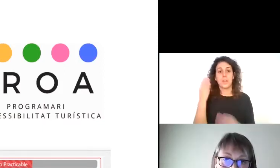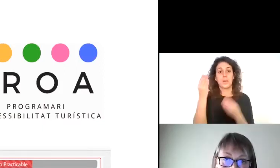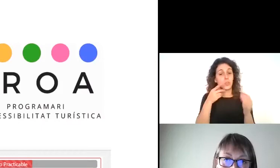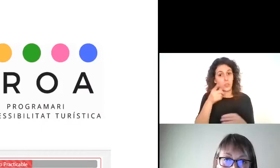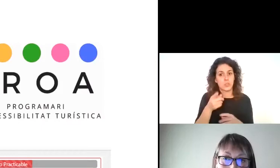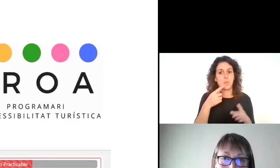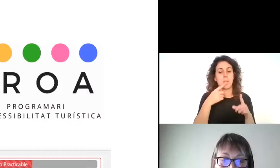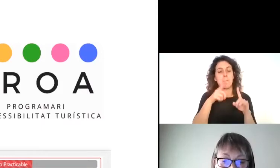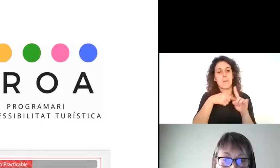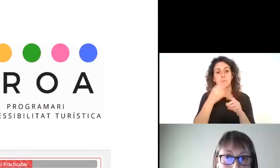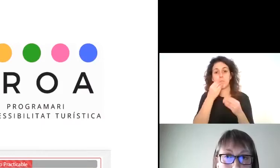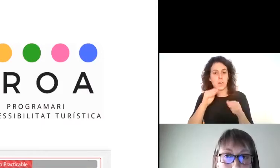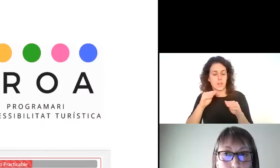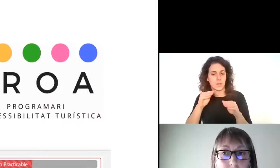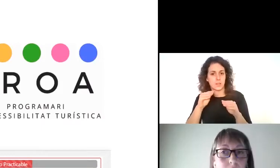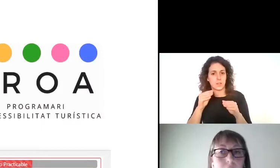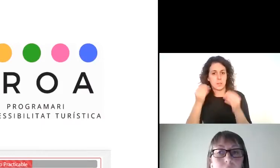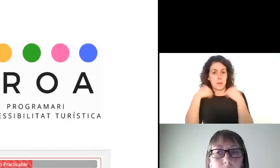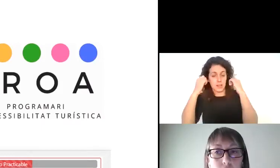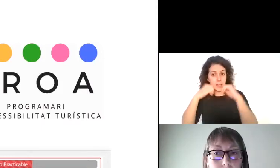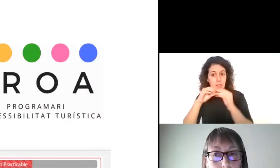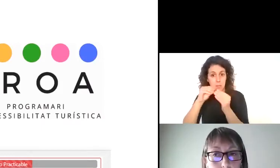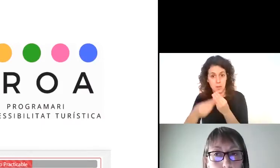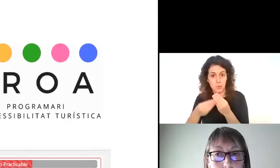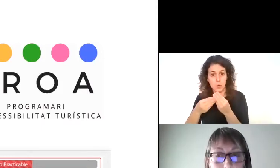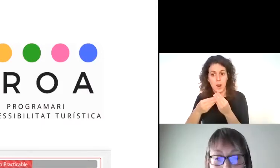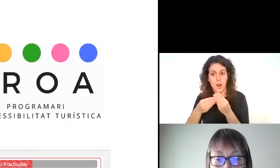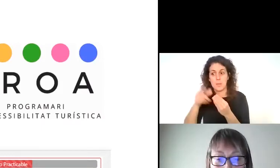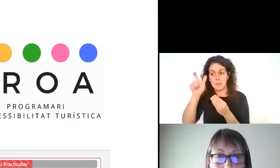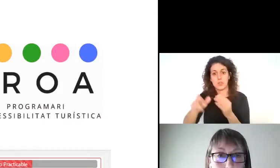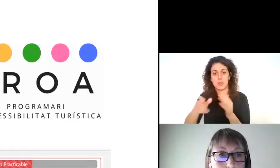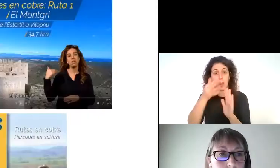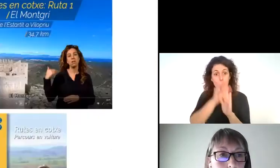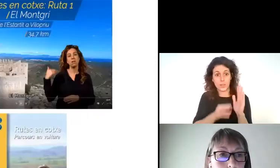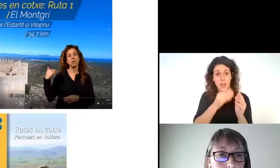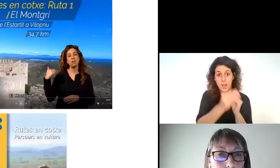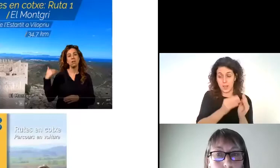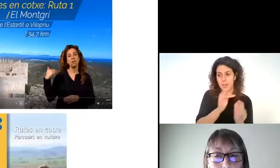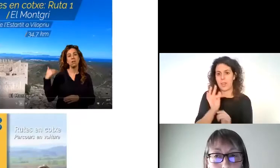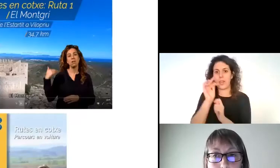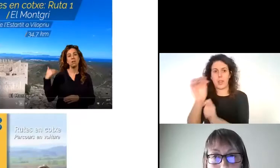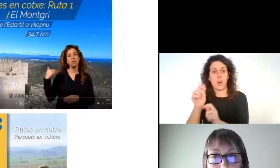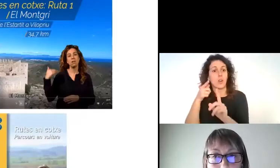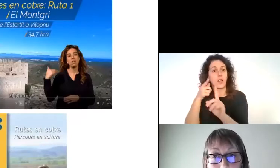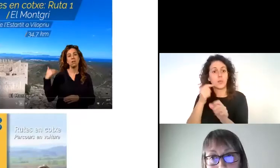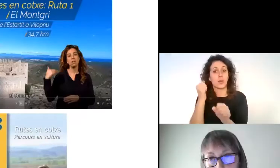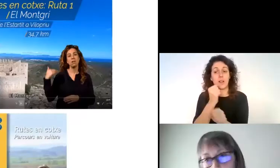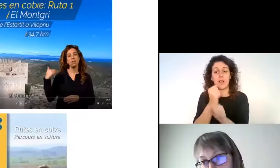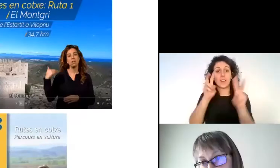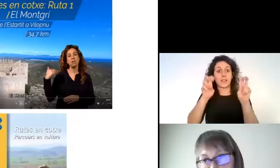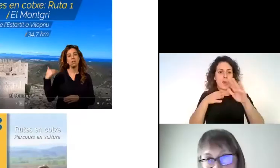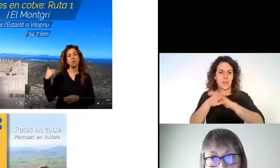el manual de buenas prácticas que le enviamos a la persona que ha hecho la encuesta, pues ya puede ir trabajando la accesibilidad.